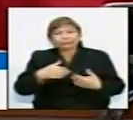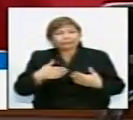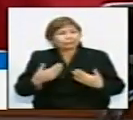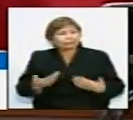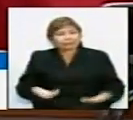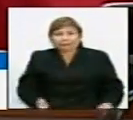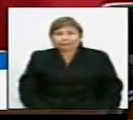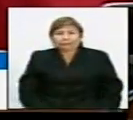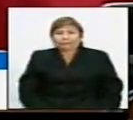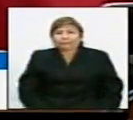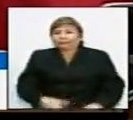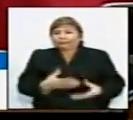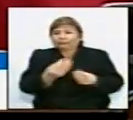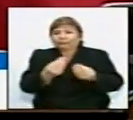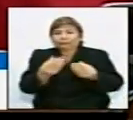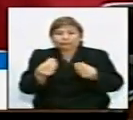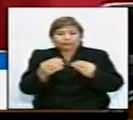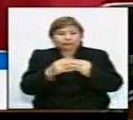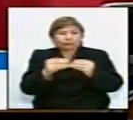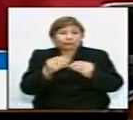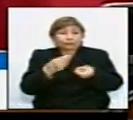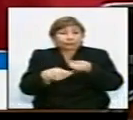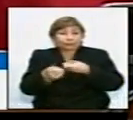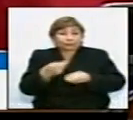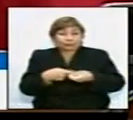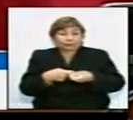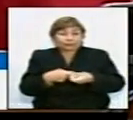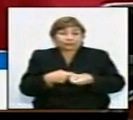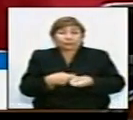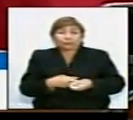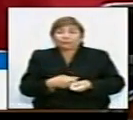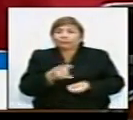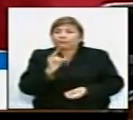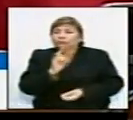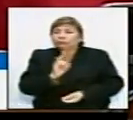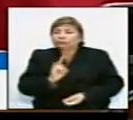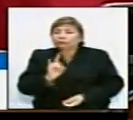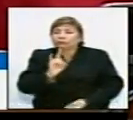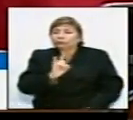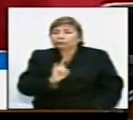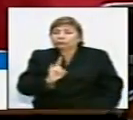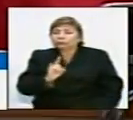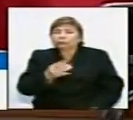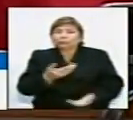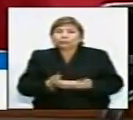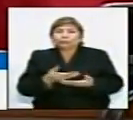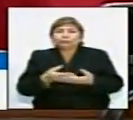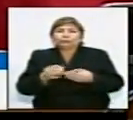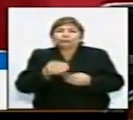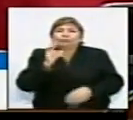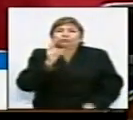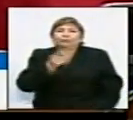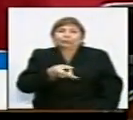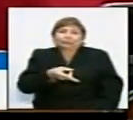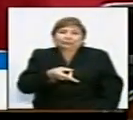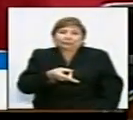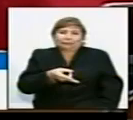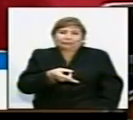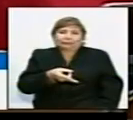que muchos de nuestros productores utilicen productos que están prohibidos.